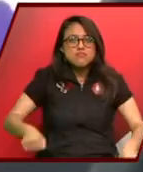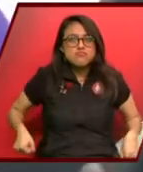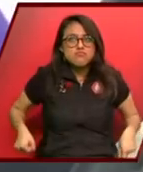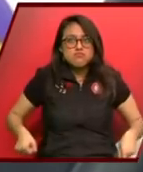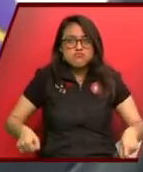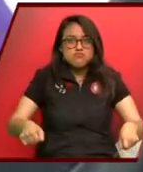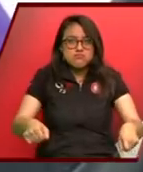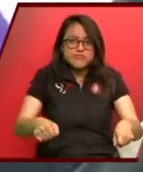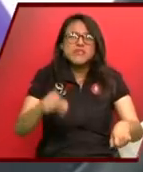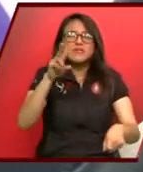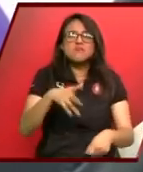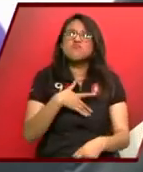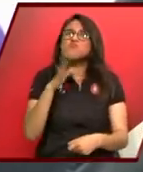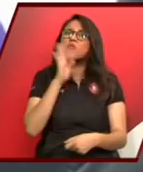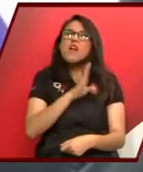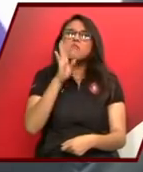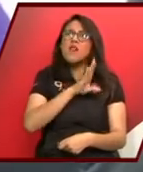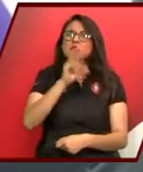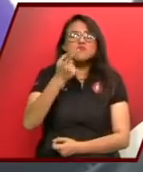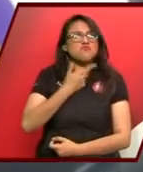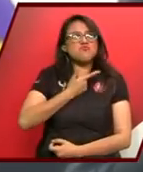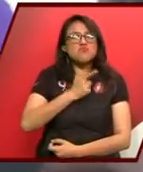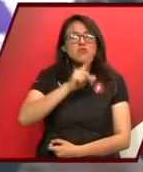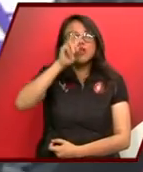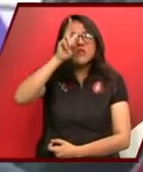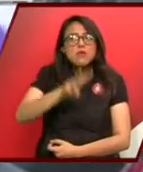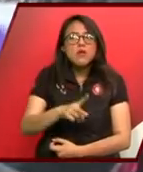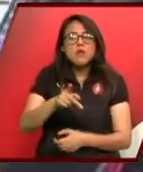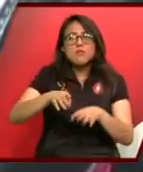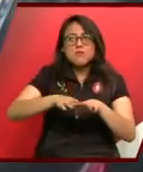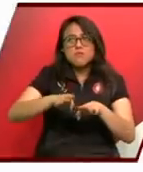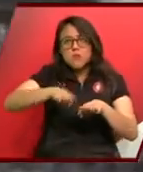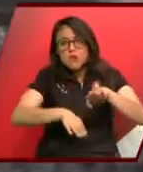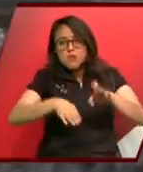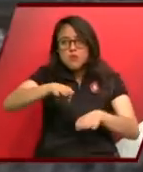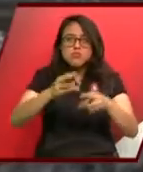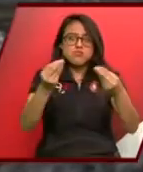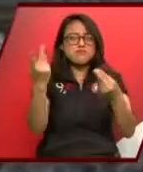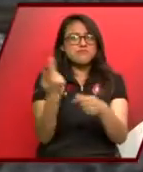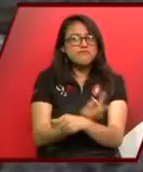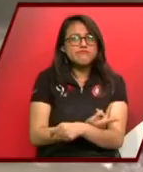ruedas. Pues sí, me molesta muchísimo esto. Y los baches, que aún va uno brinque, brinque.